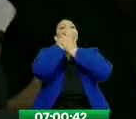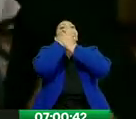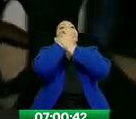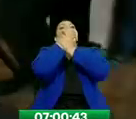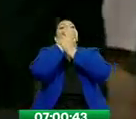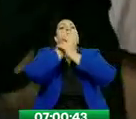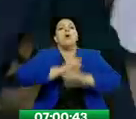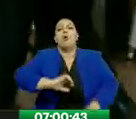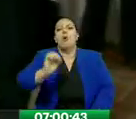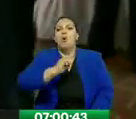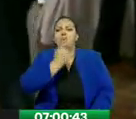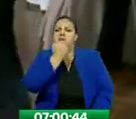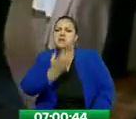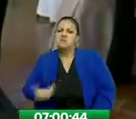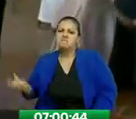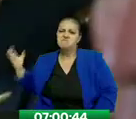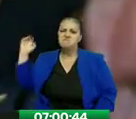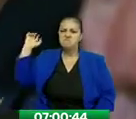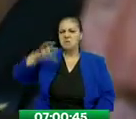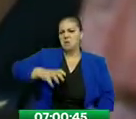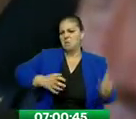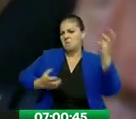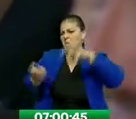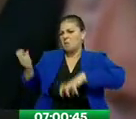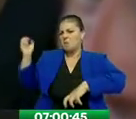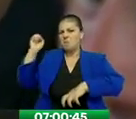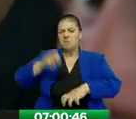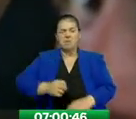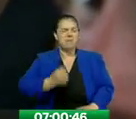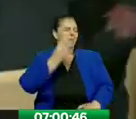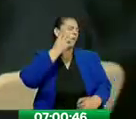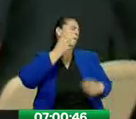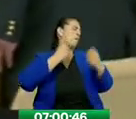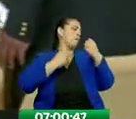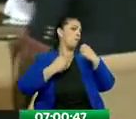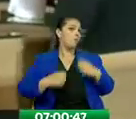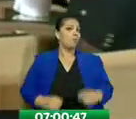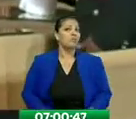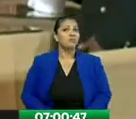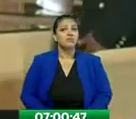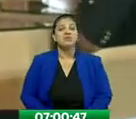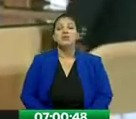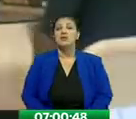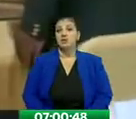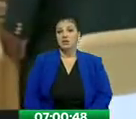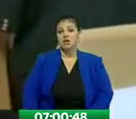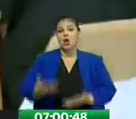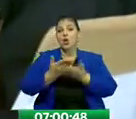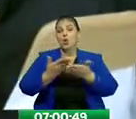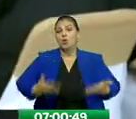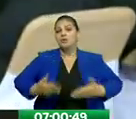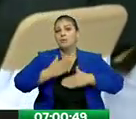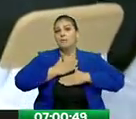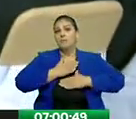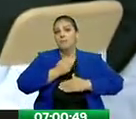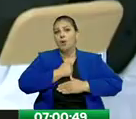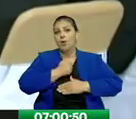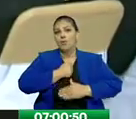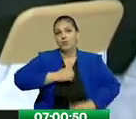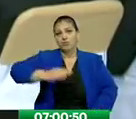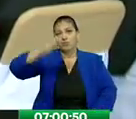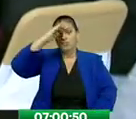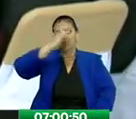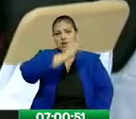Un momento de camaradería se vivió en el salón de banquetes de Carondelet. El presidente Lenín Moreno no quiso pasar por alto el